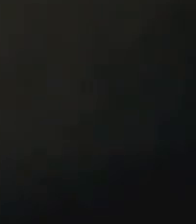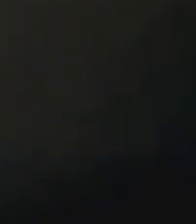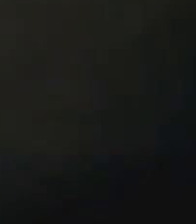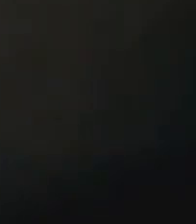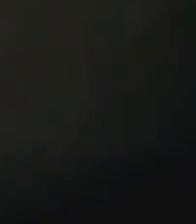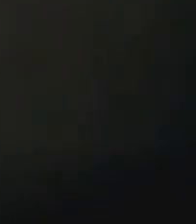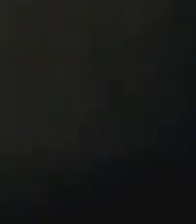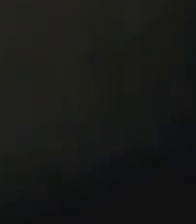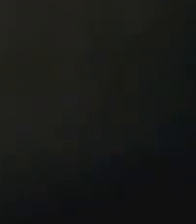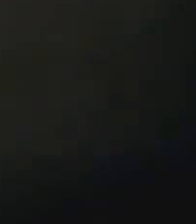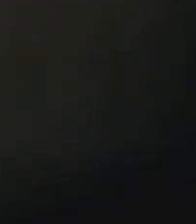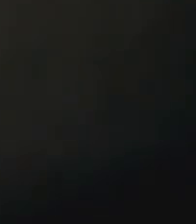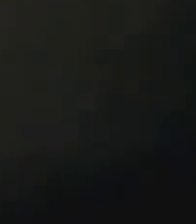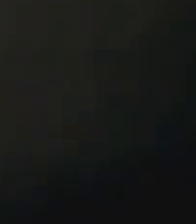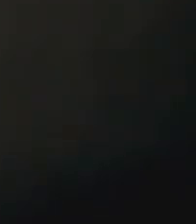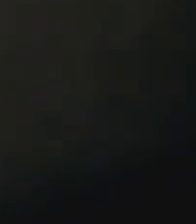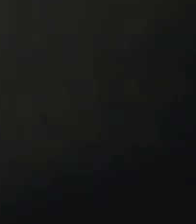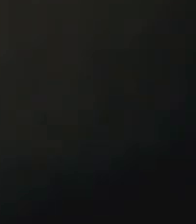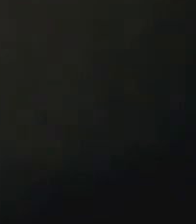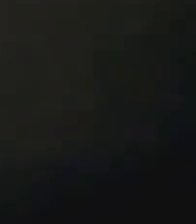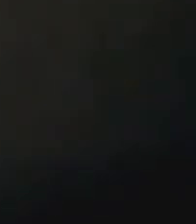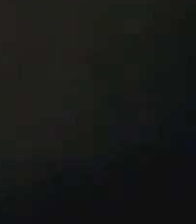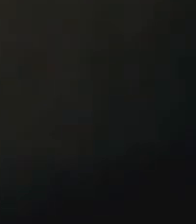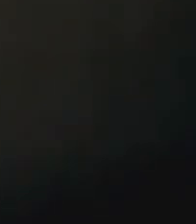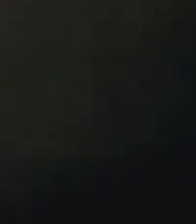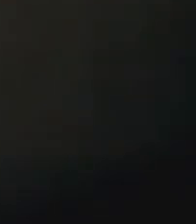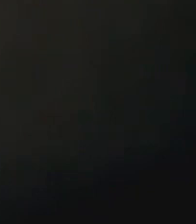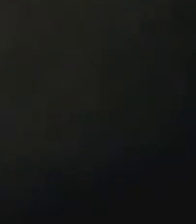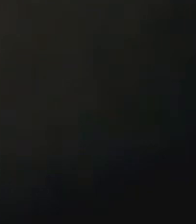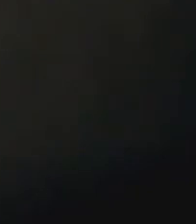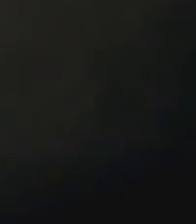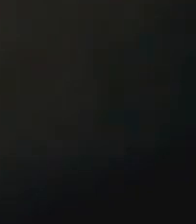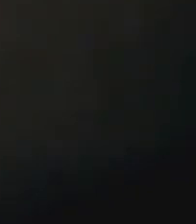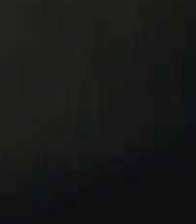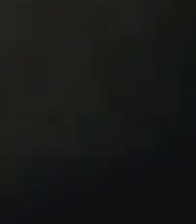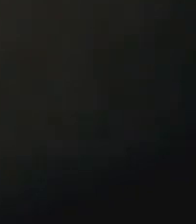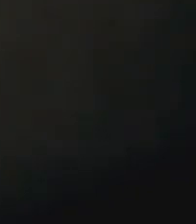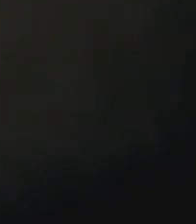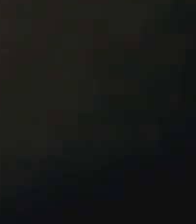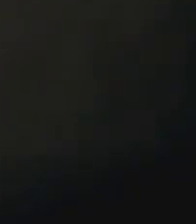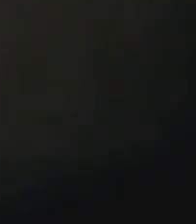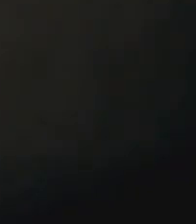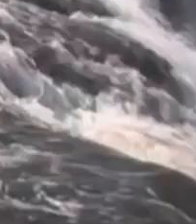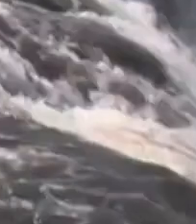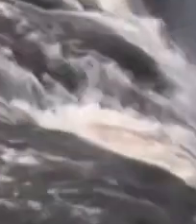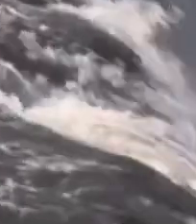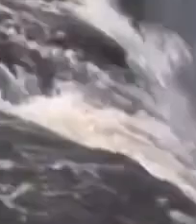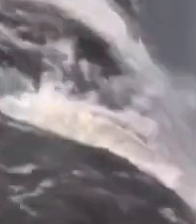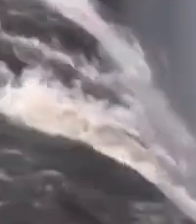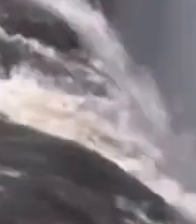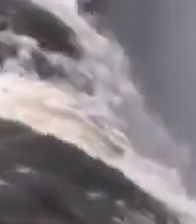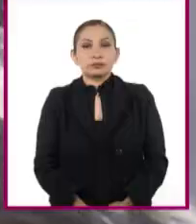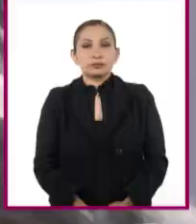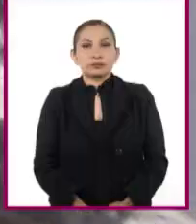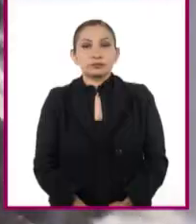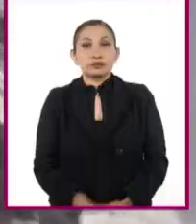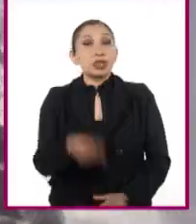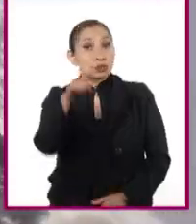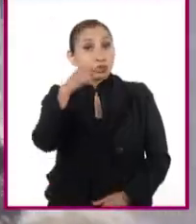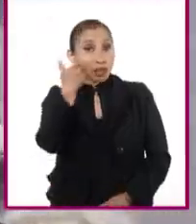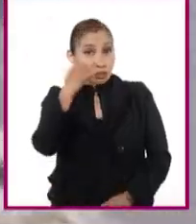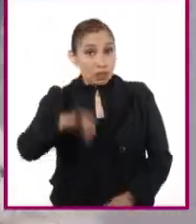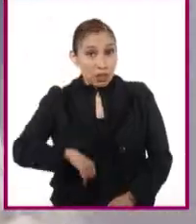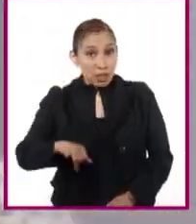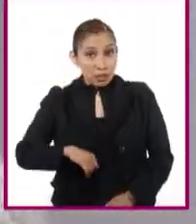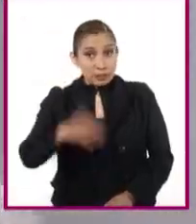water that arranges and makes sure that our water footprint reduction targets per country. Si te interesa